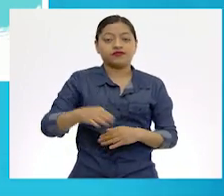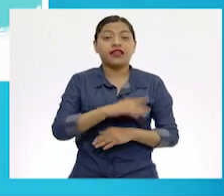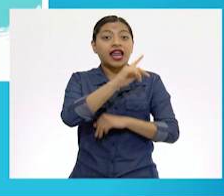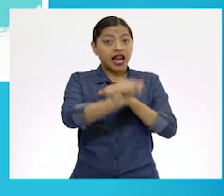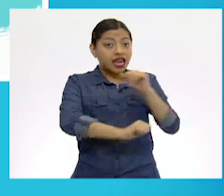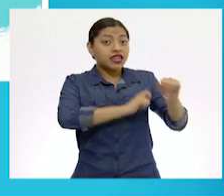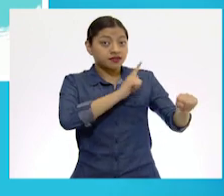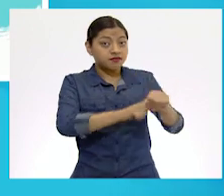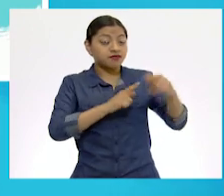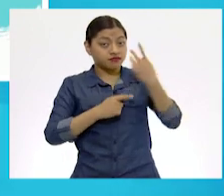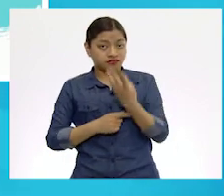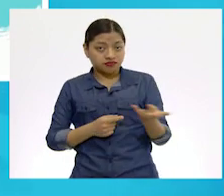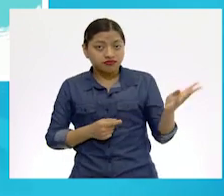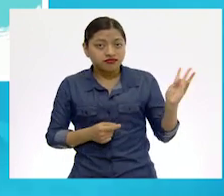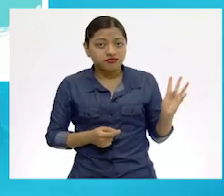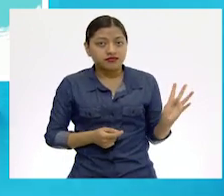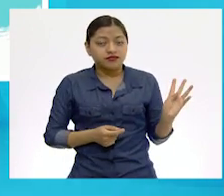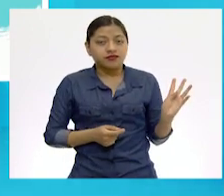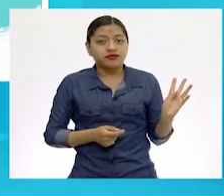animales